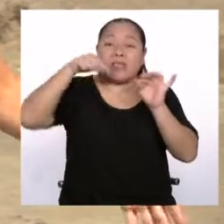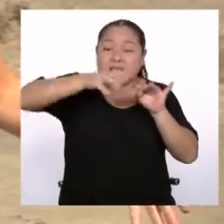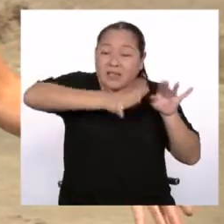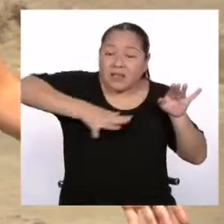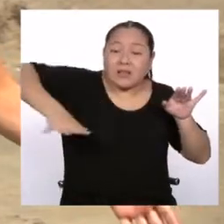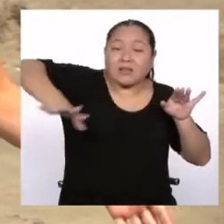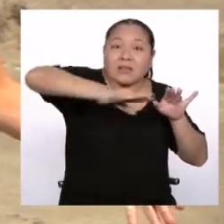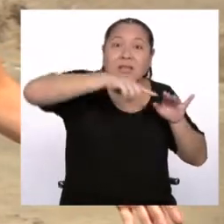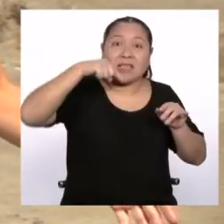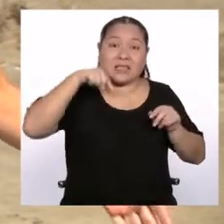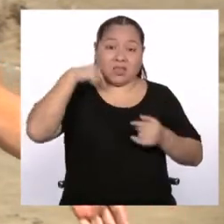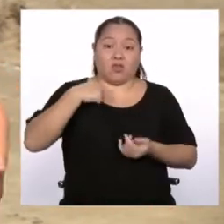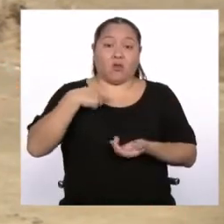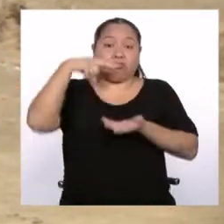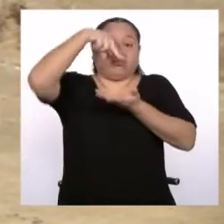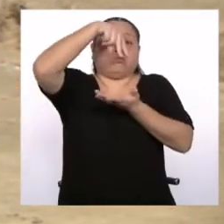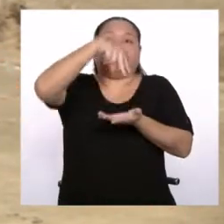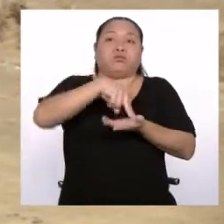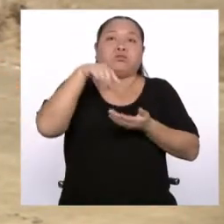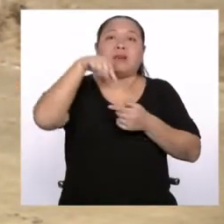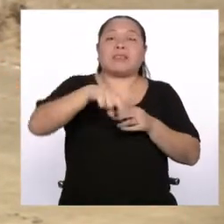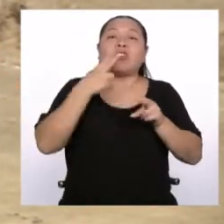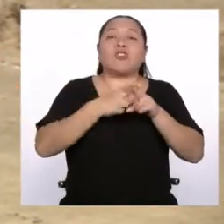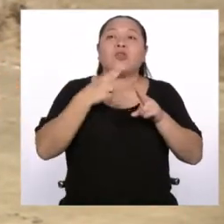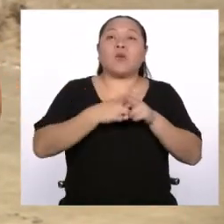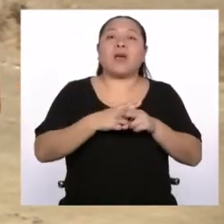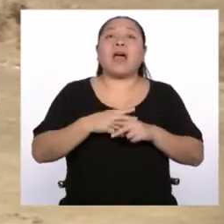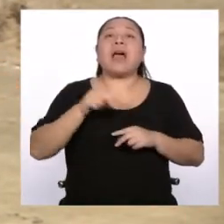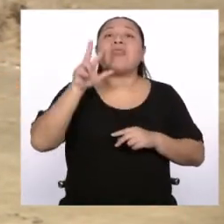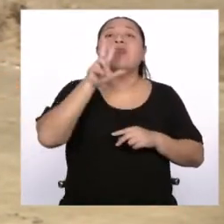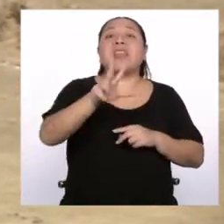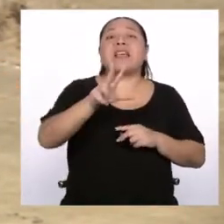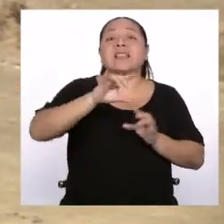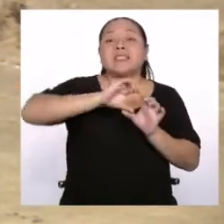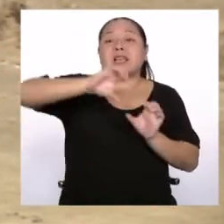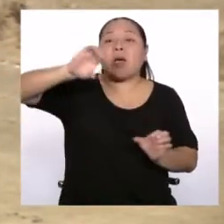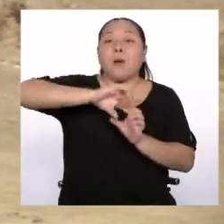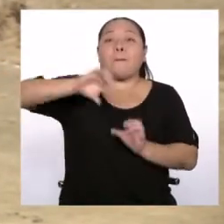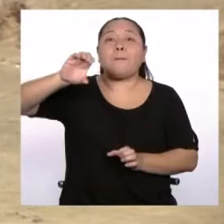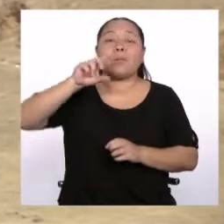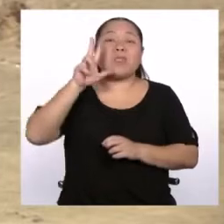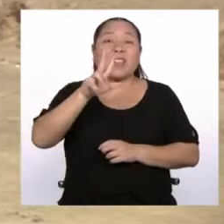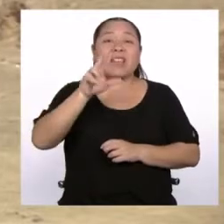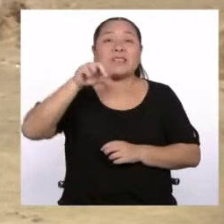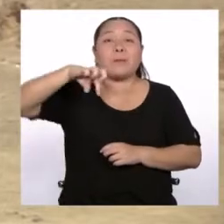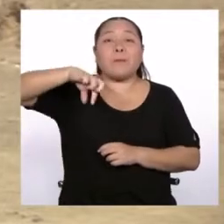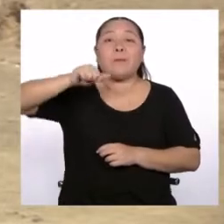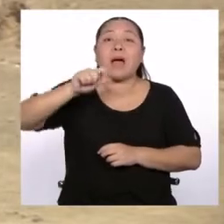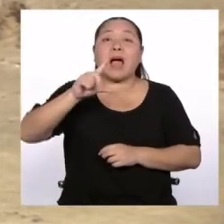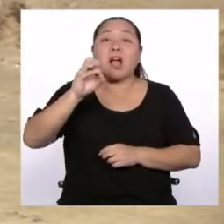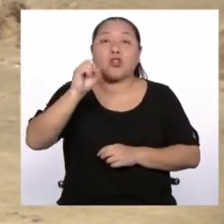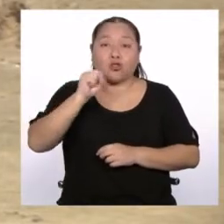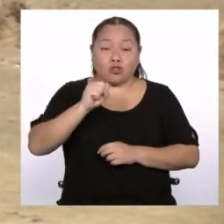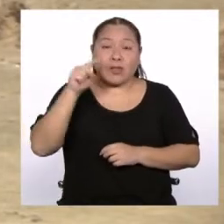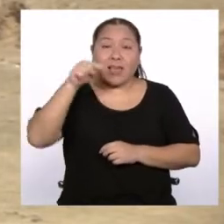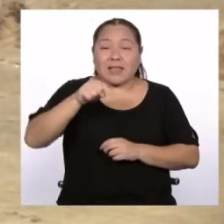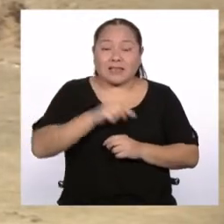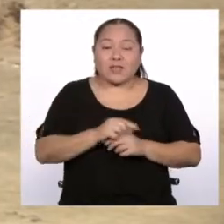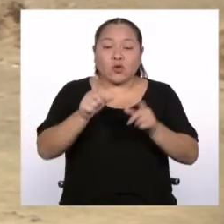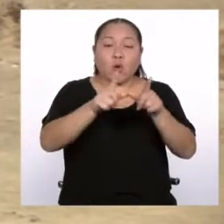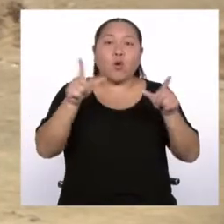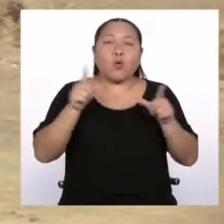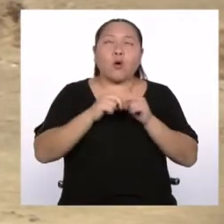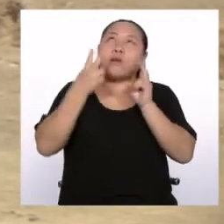complejo es esta, donde estoy en este momento. Se llama Tres Palos y según los arqueólogos sirvió como templo observatorio en la